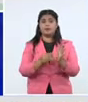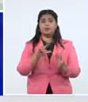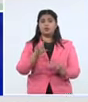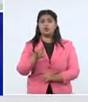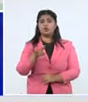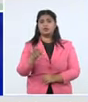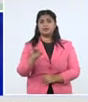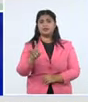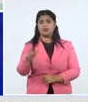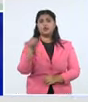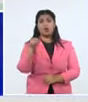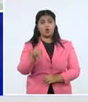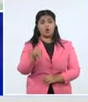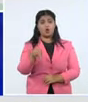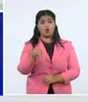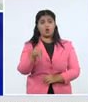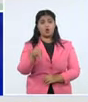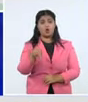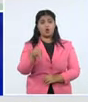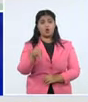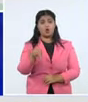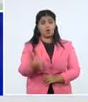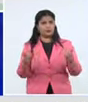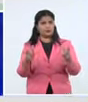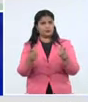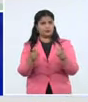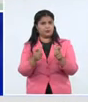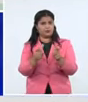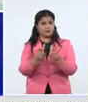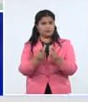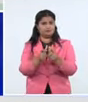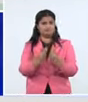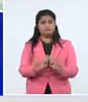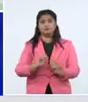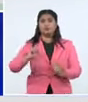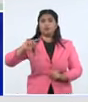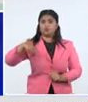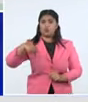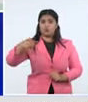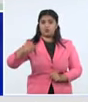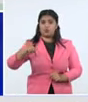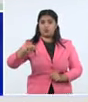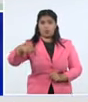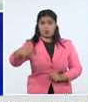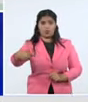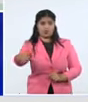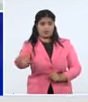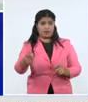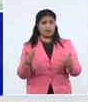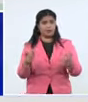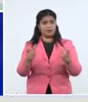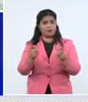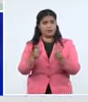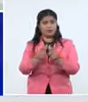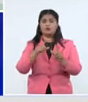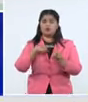30.971, lo cual evidencia la paulatina que se viene produciendo, el